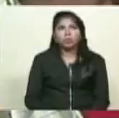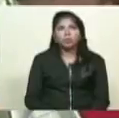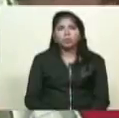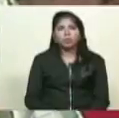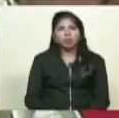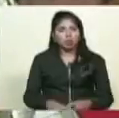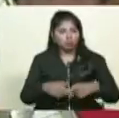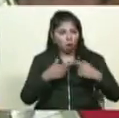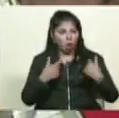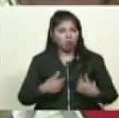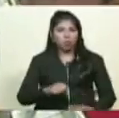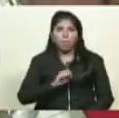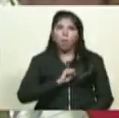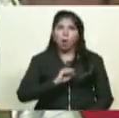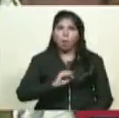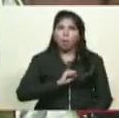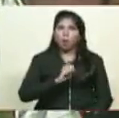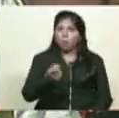cardiovasculares,